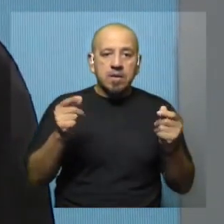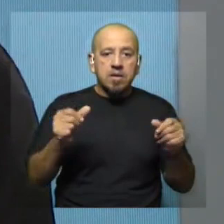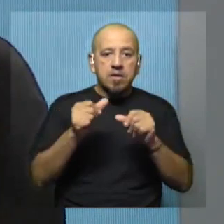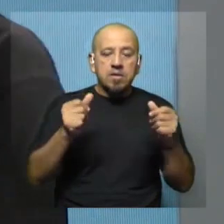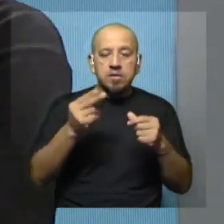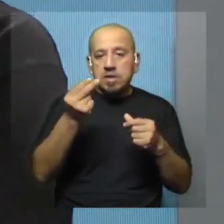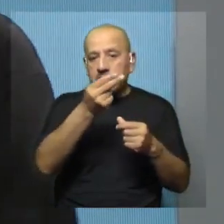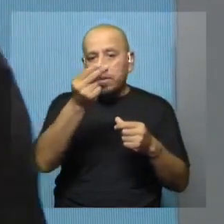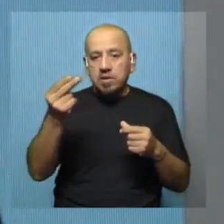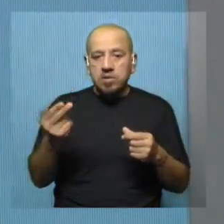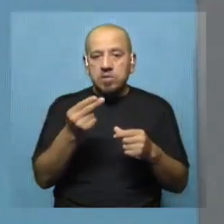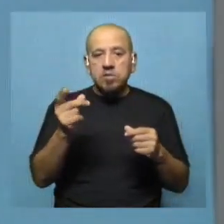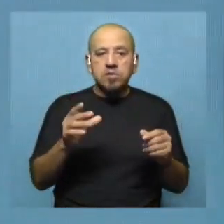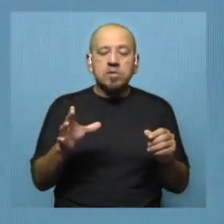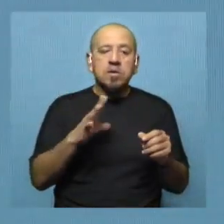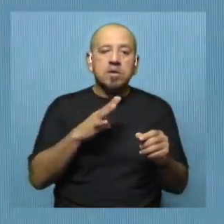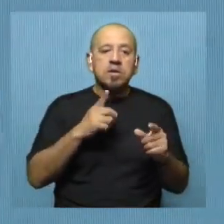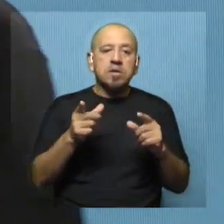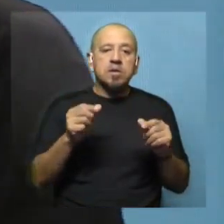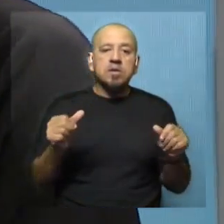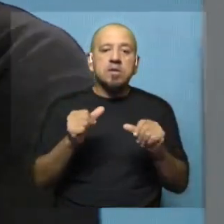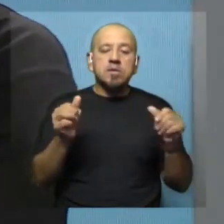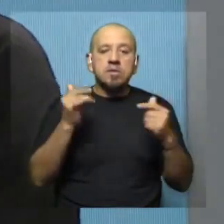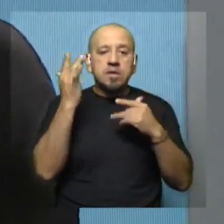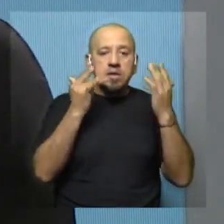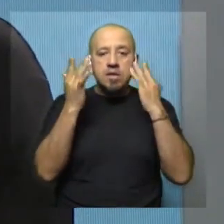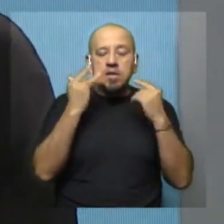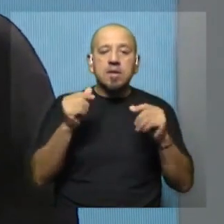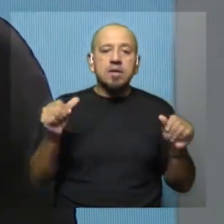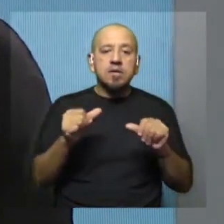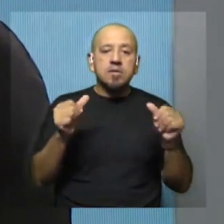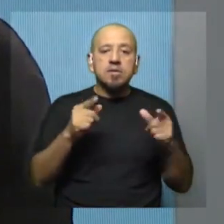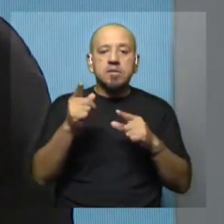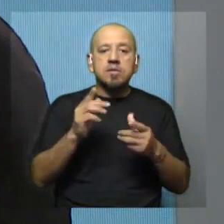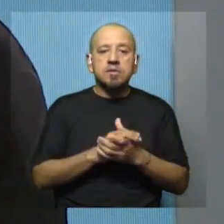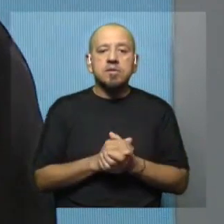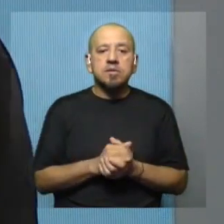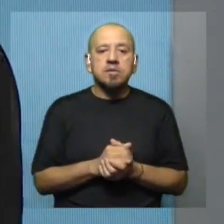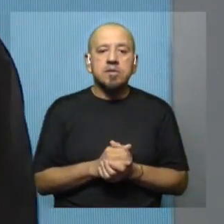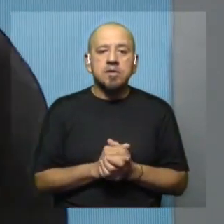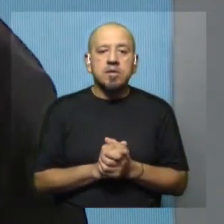mano. No existía el Photoshop, pero sí había grandes artistas que generaban esas imágenes.